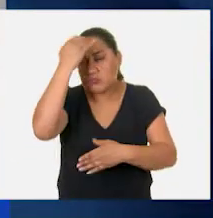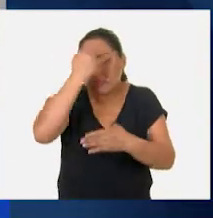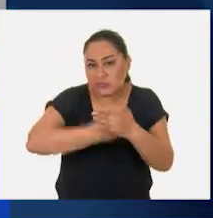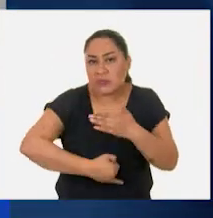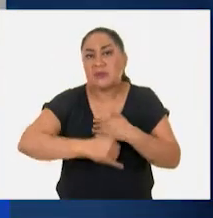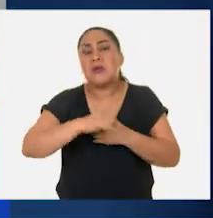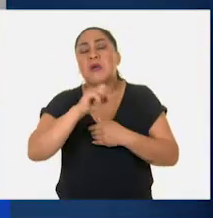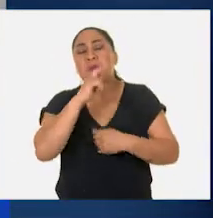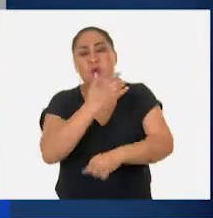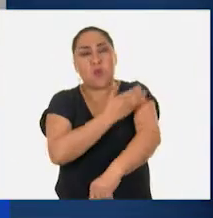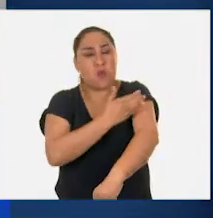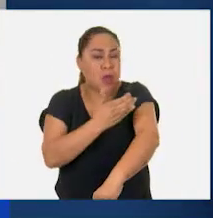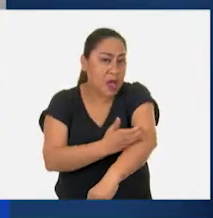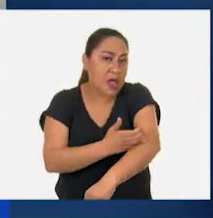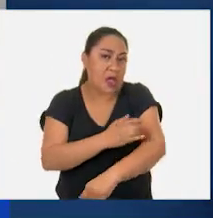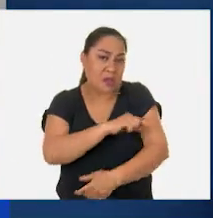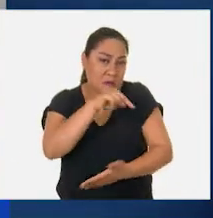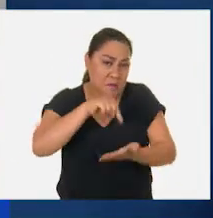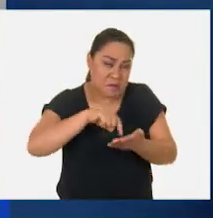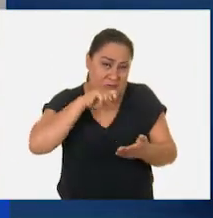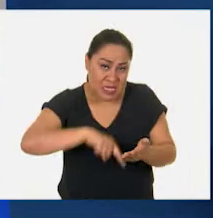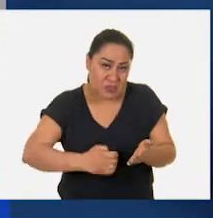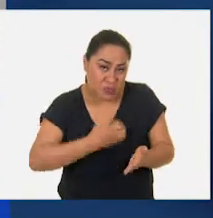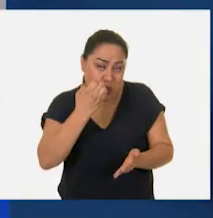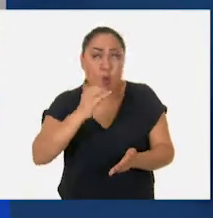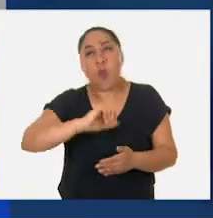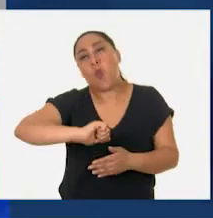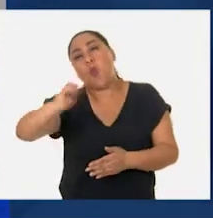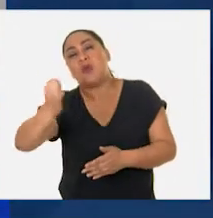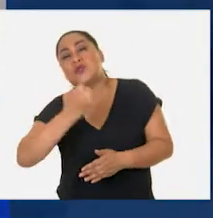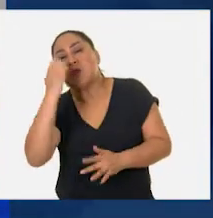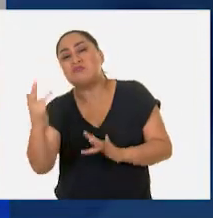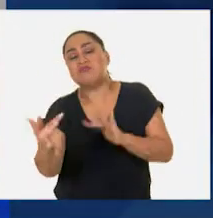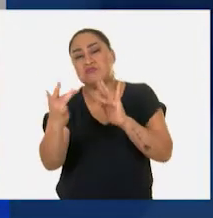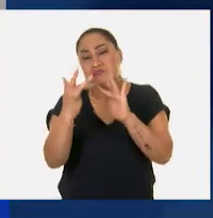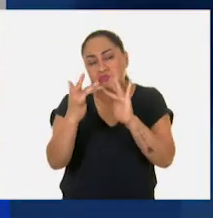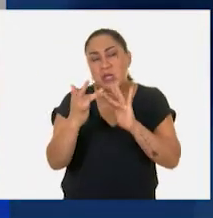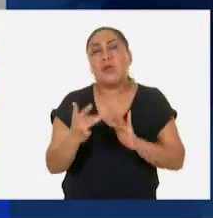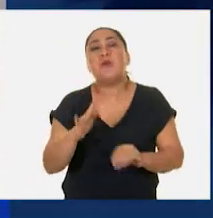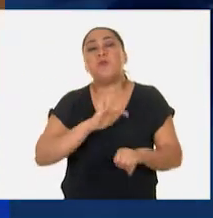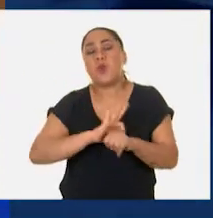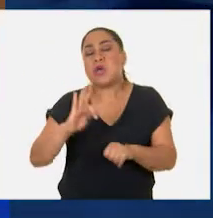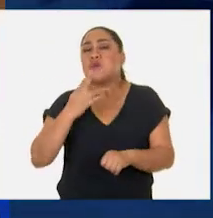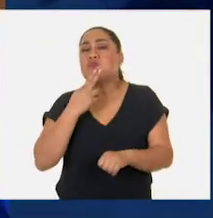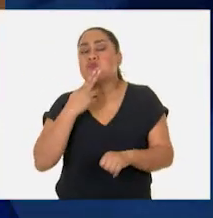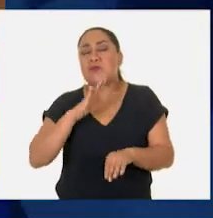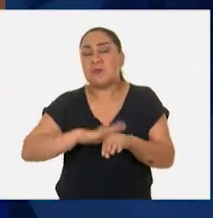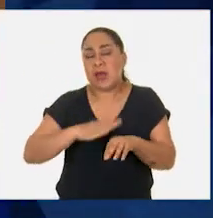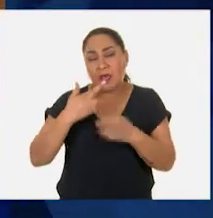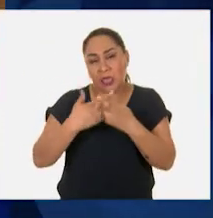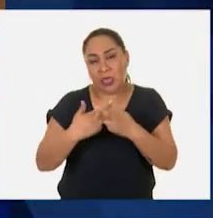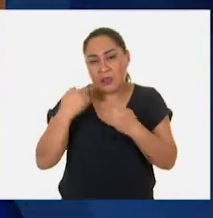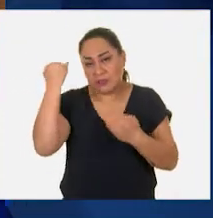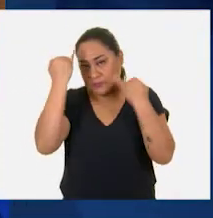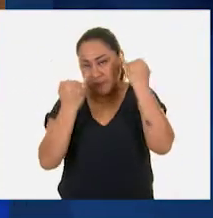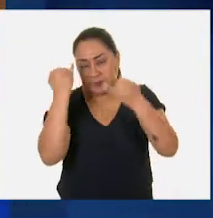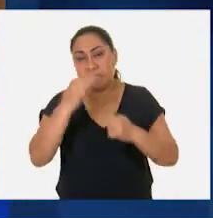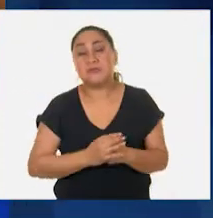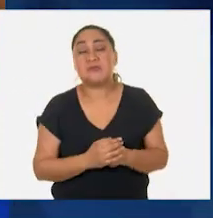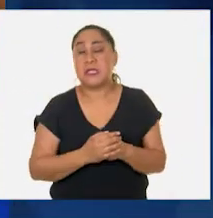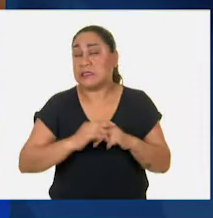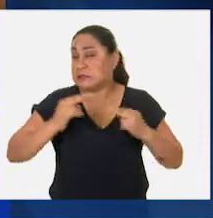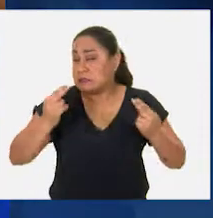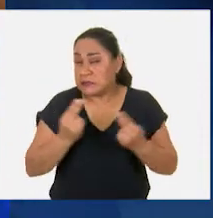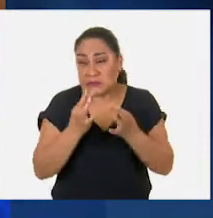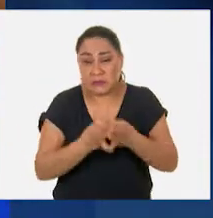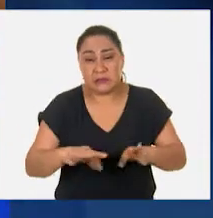compañeros de la misma o diferentes escuelas, a utilizar nuestra creatividad. Las necesidades básicas en